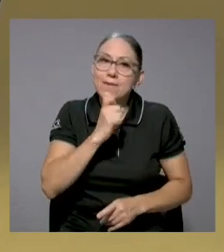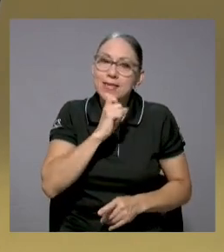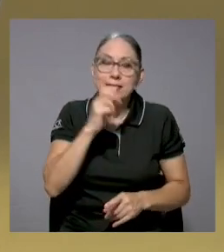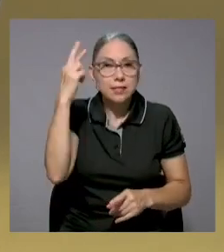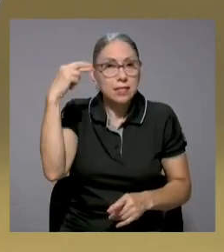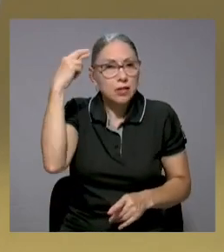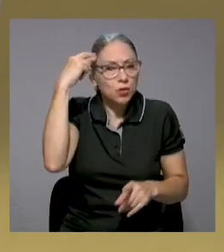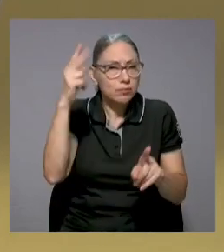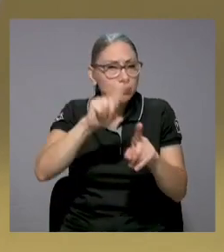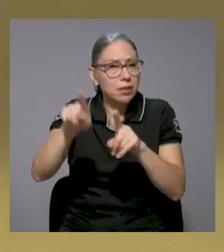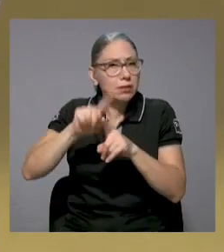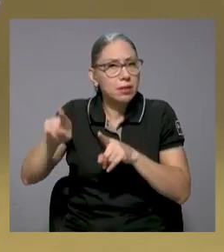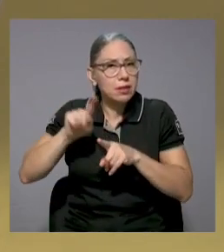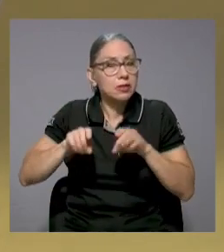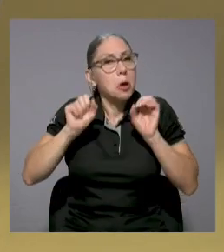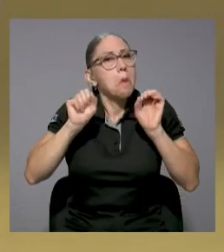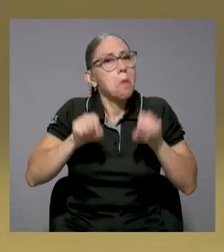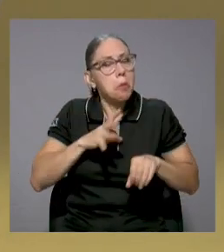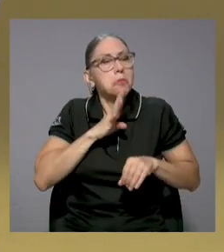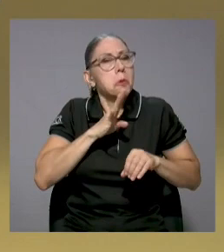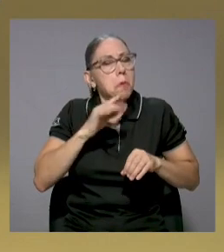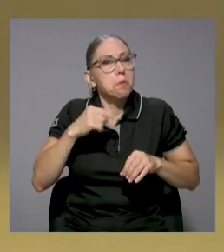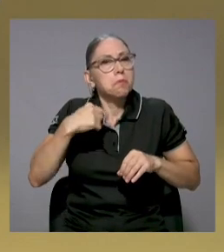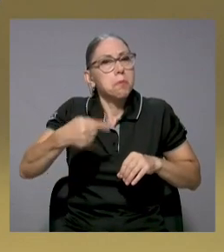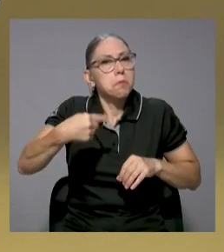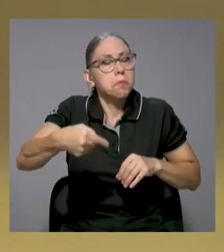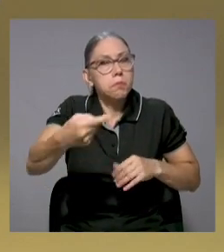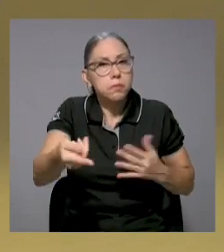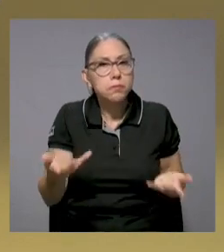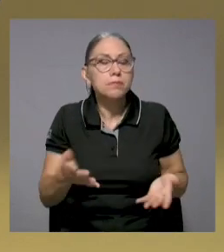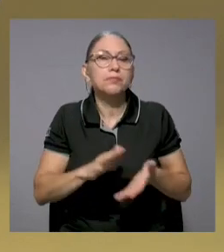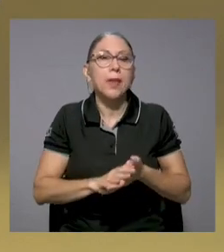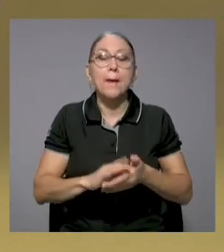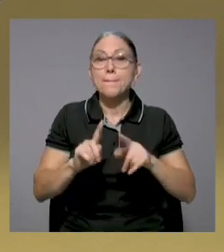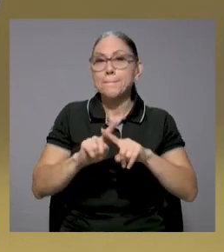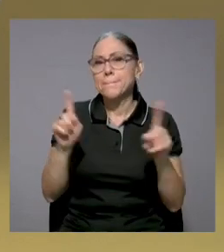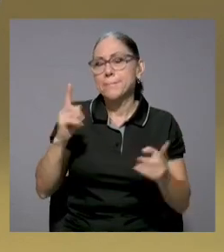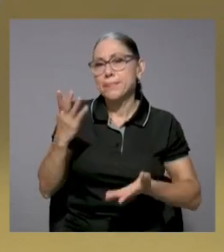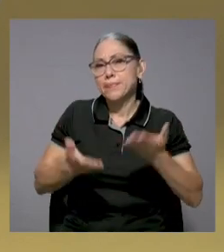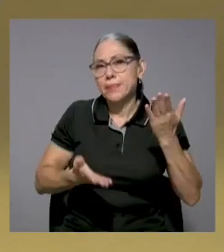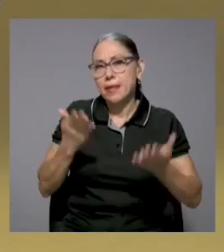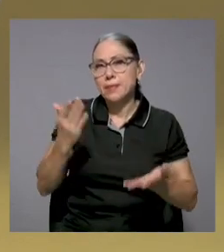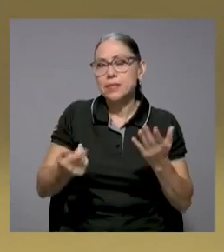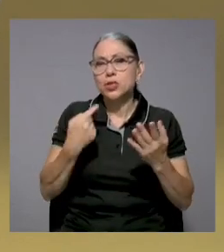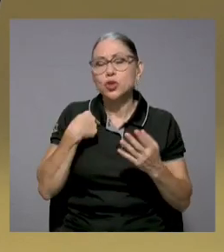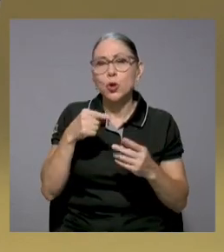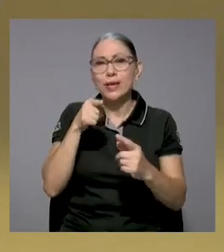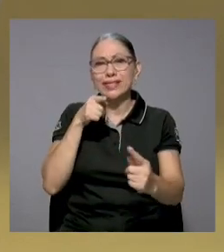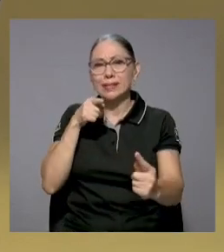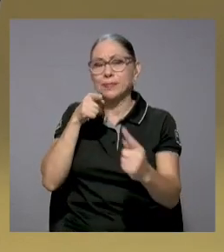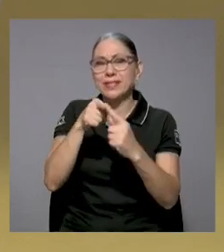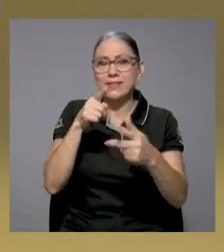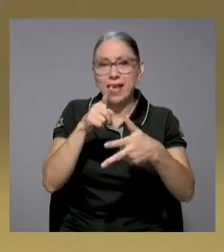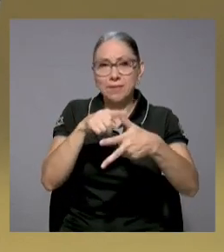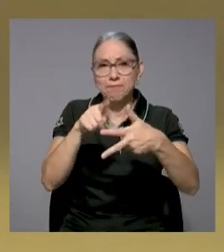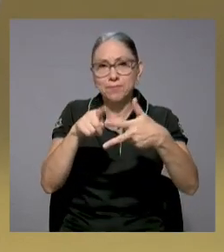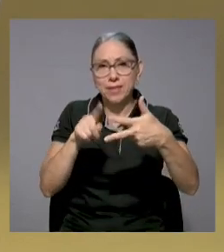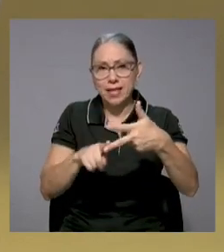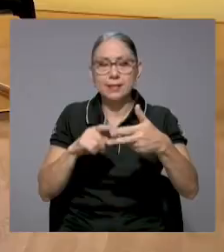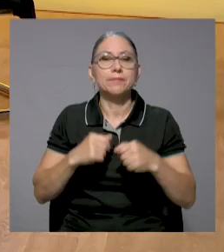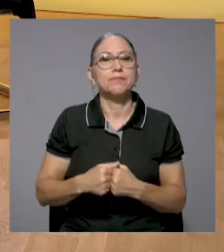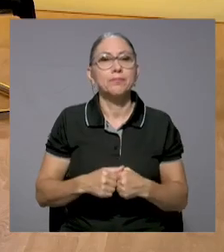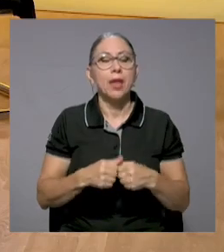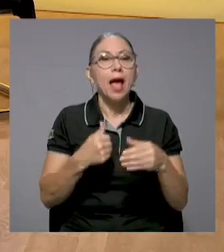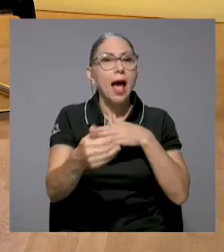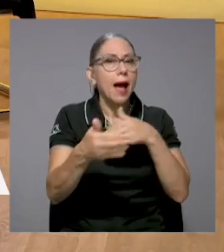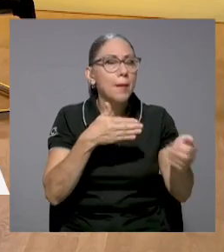podemos ir profundizando a lo largo de esta conversación, pero tal vez voy a puntualizar tres. A pesar de